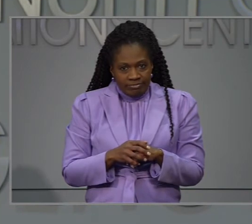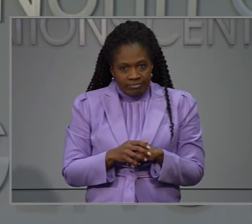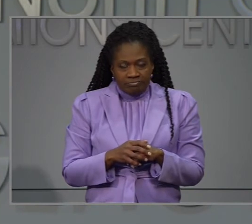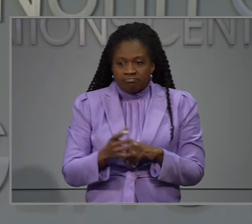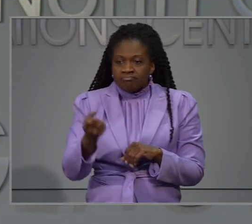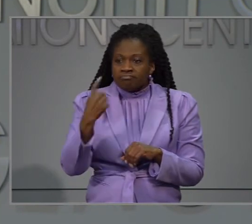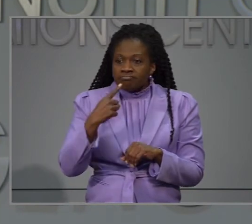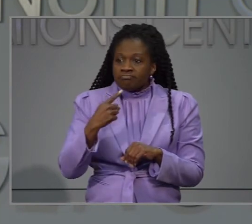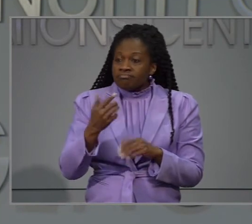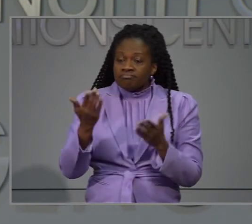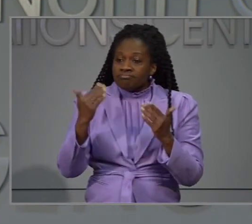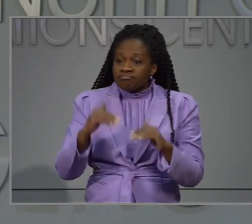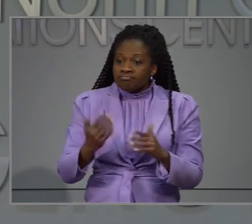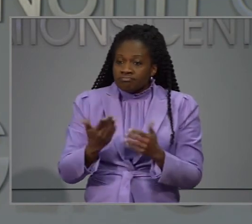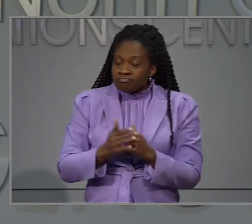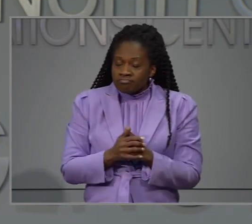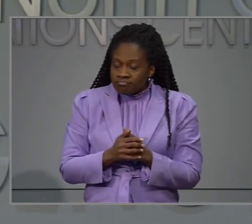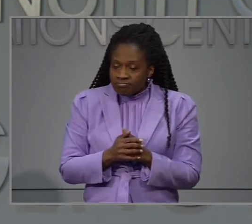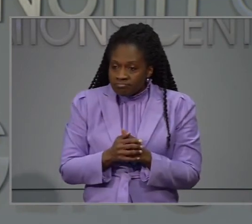siguiente